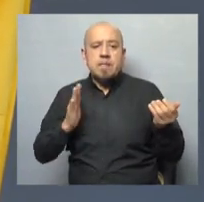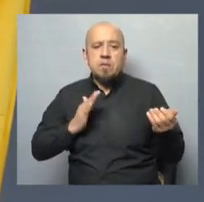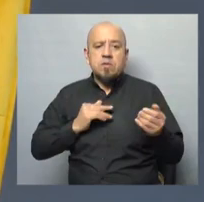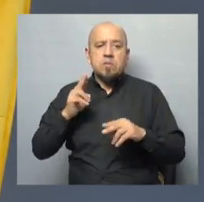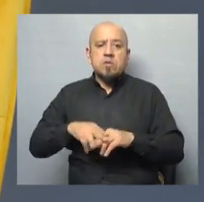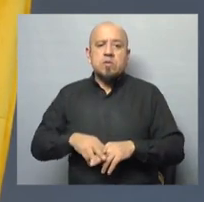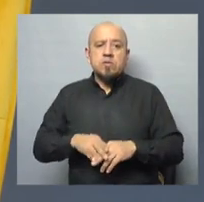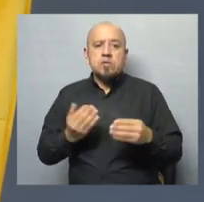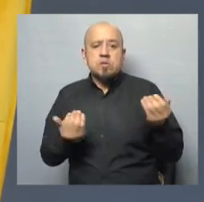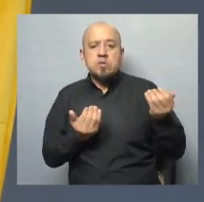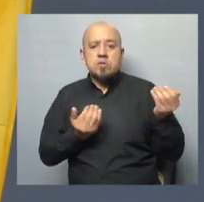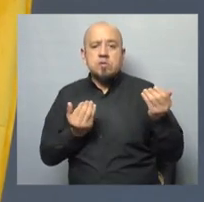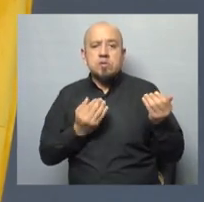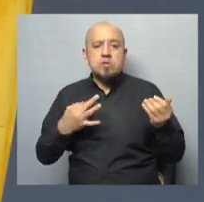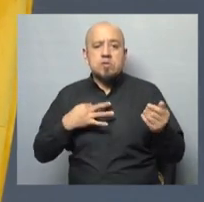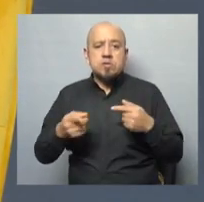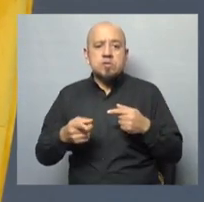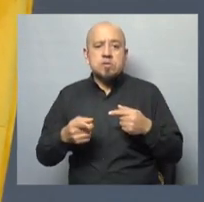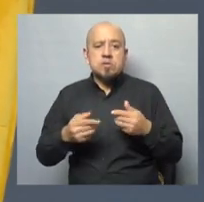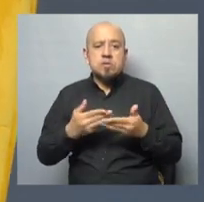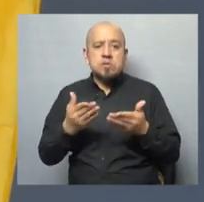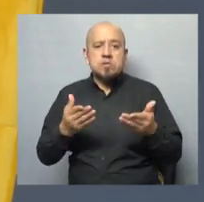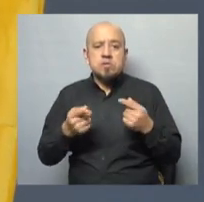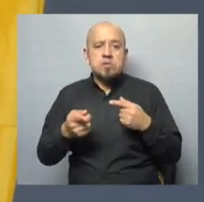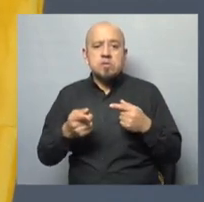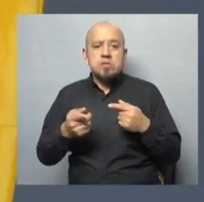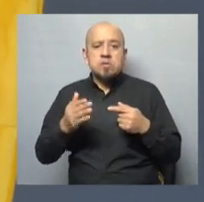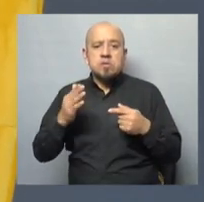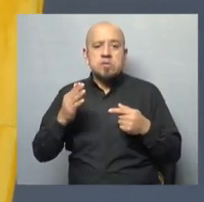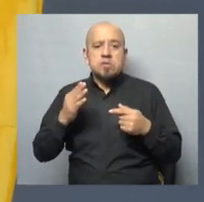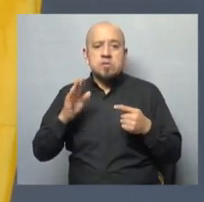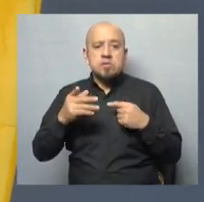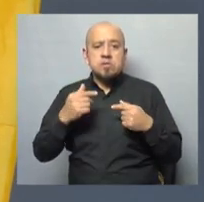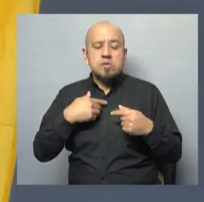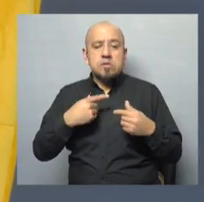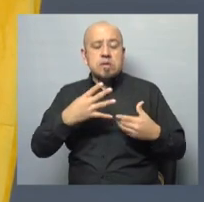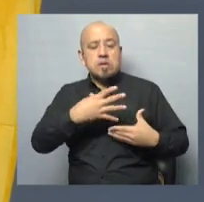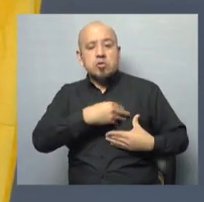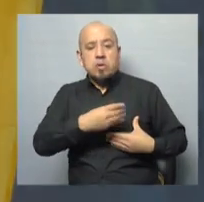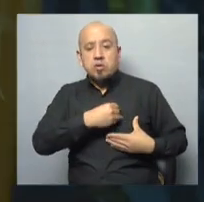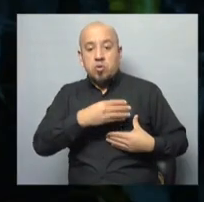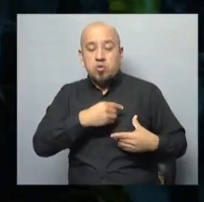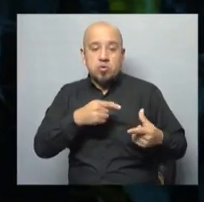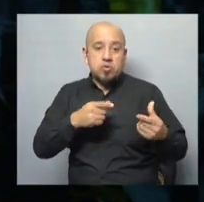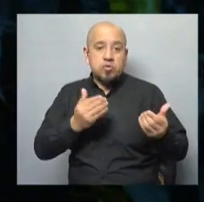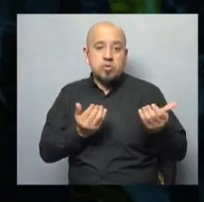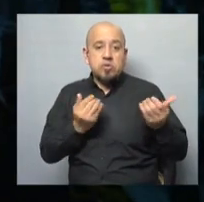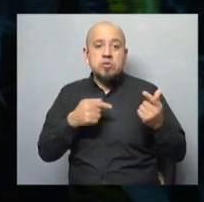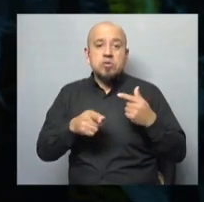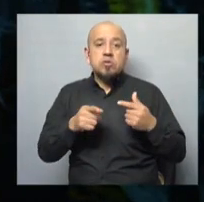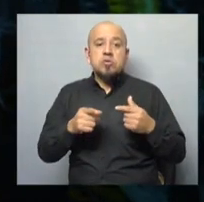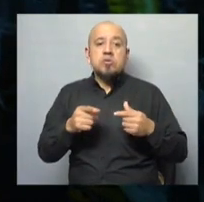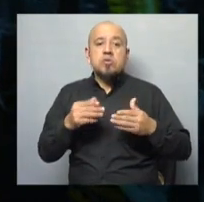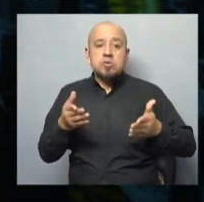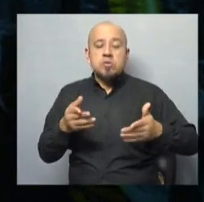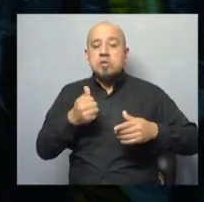el bebé que lo encuentra en vivo tomando lo último que queda de leche de los senos de ella y yo eso lo usaba para